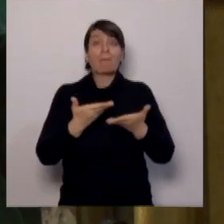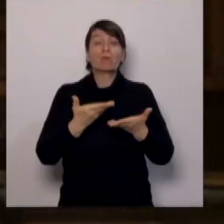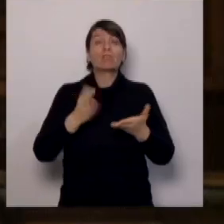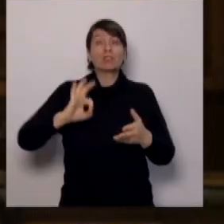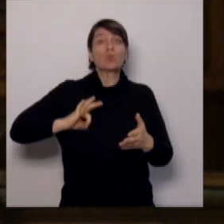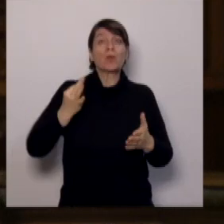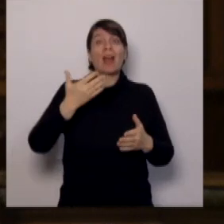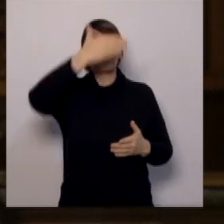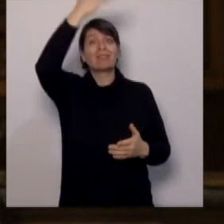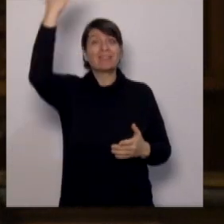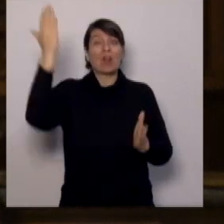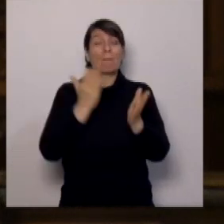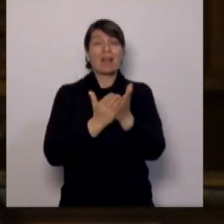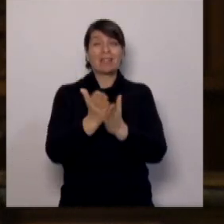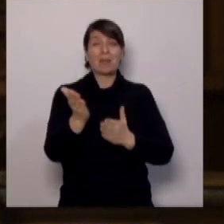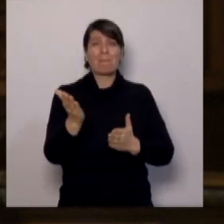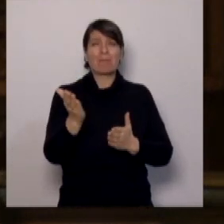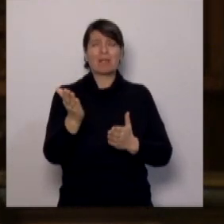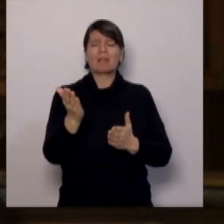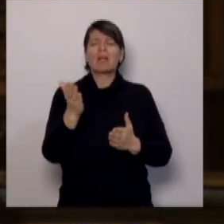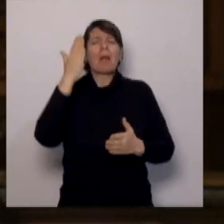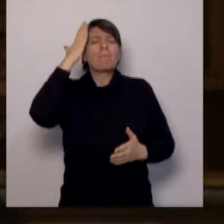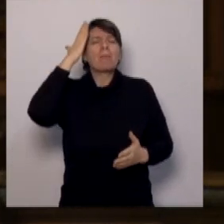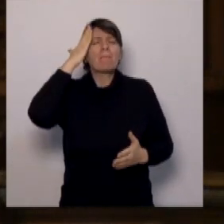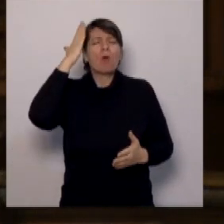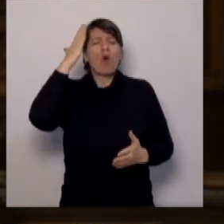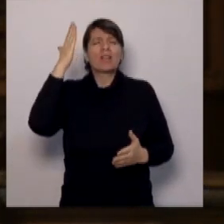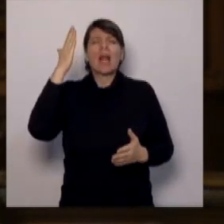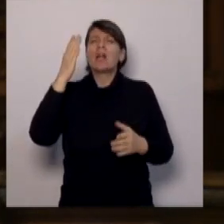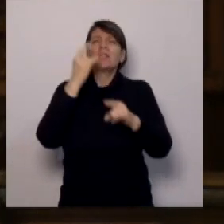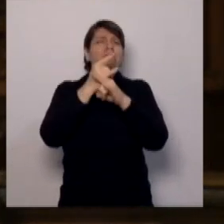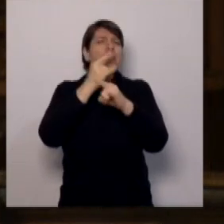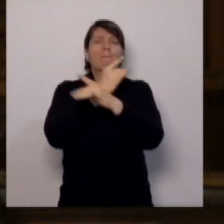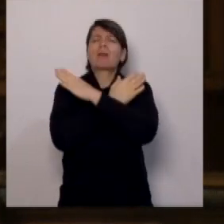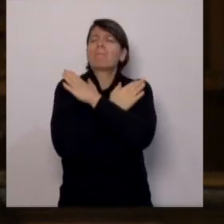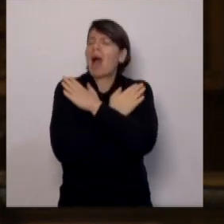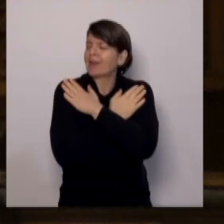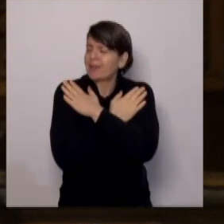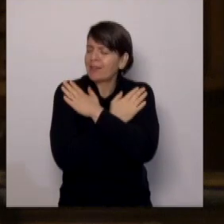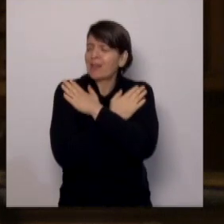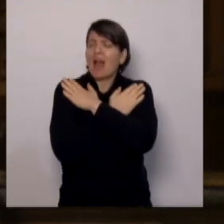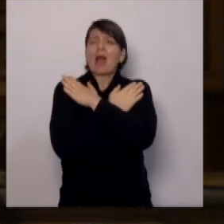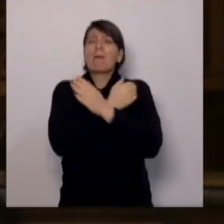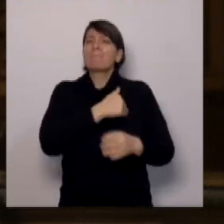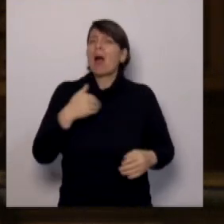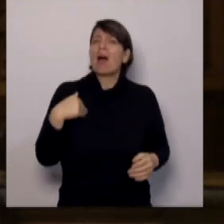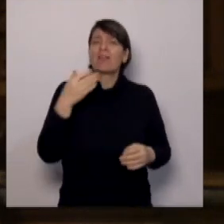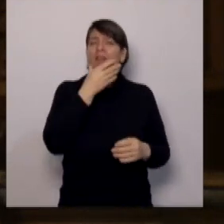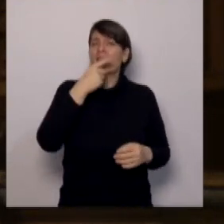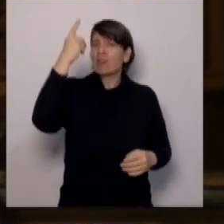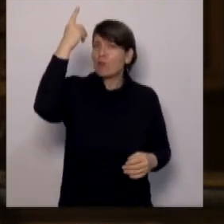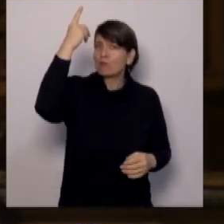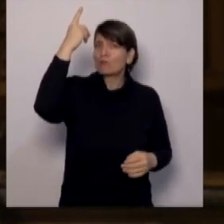partícipes de su vida inmortal, veneramos la memoria ante todo de la gloriosa siempre Virgen María, la Madre